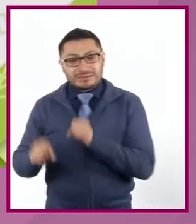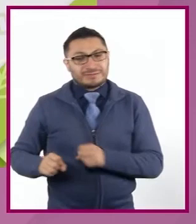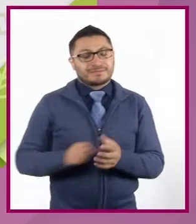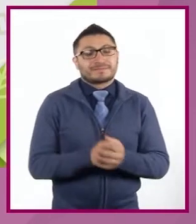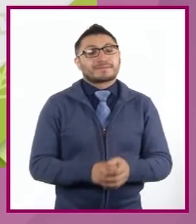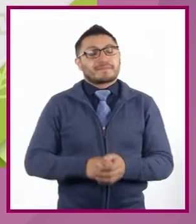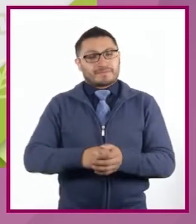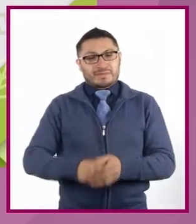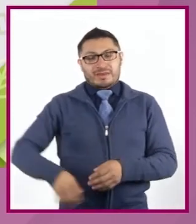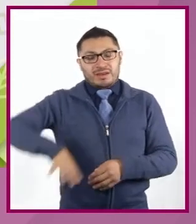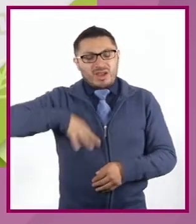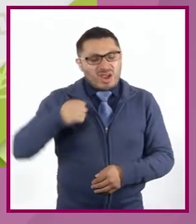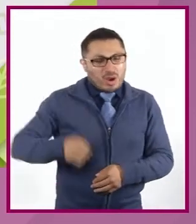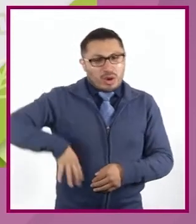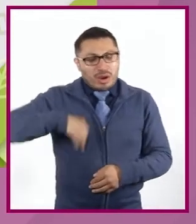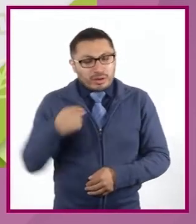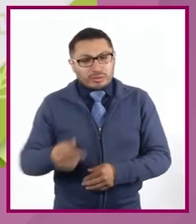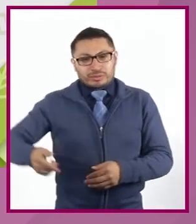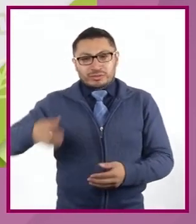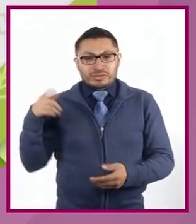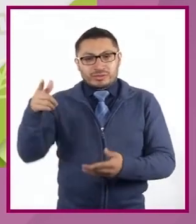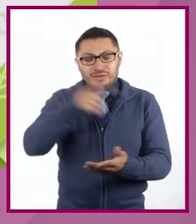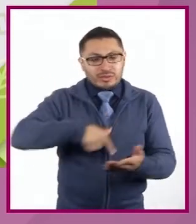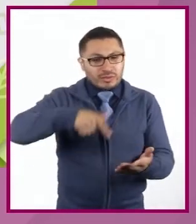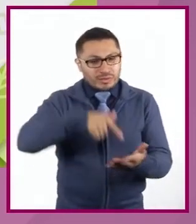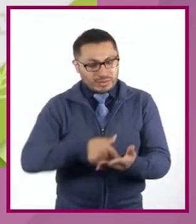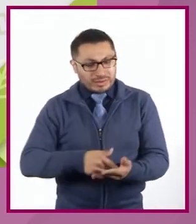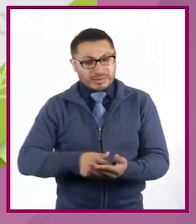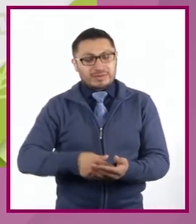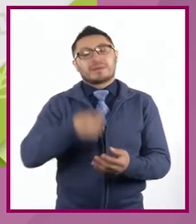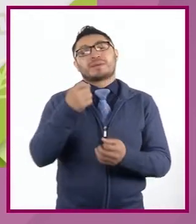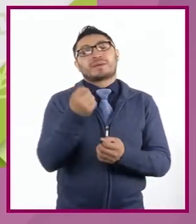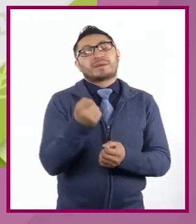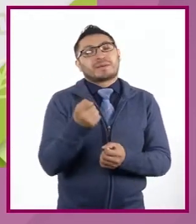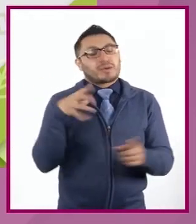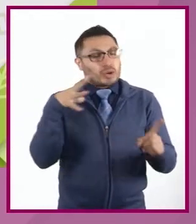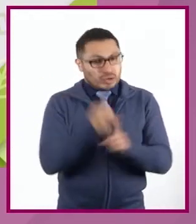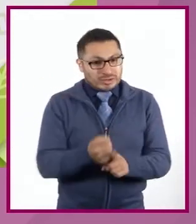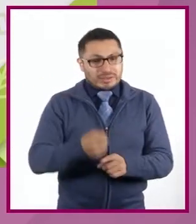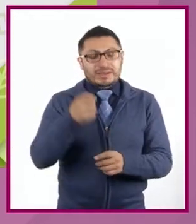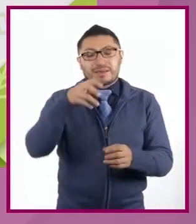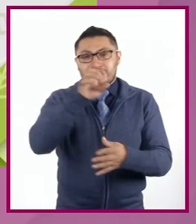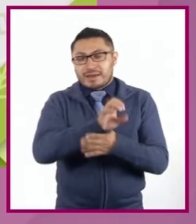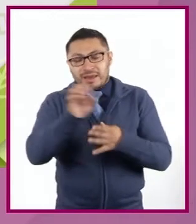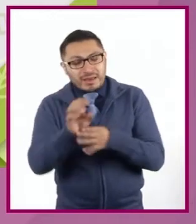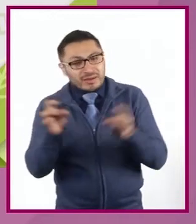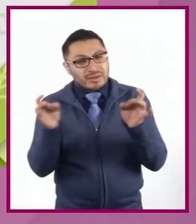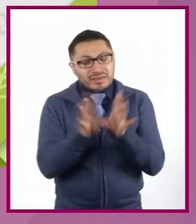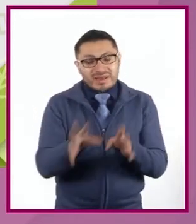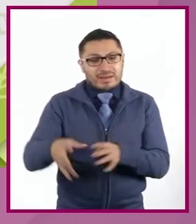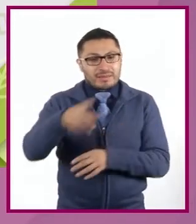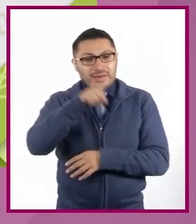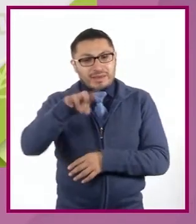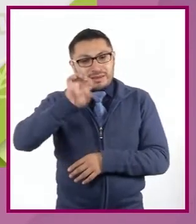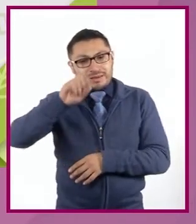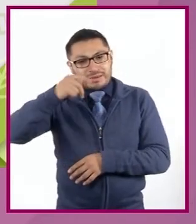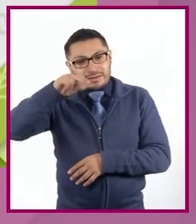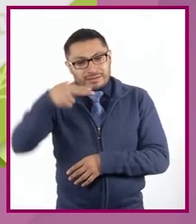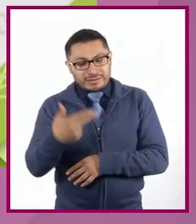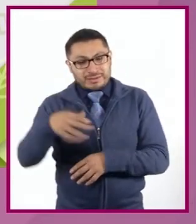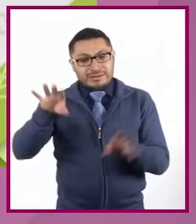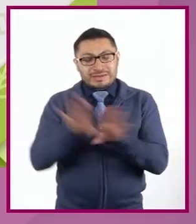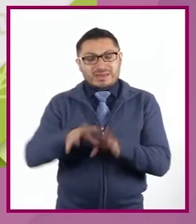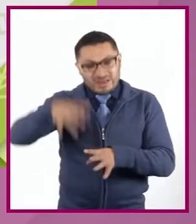pequeño Seth, desde hace ya algunos días, ha crecido mucho y le comenzó a salir su melena. Pronto tendrá que abandonar